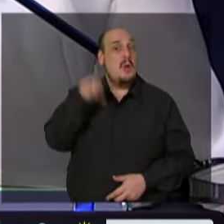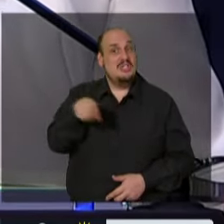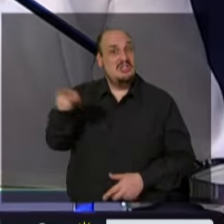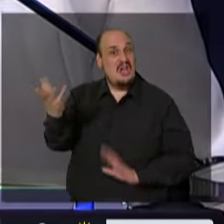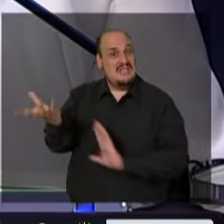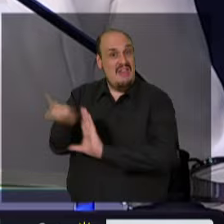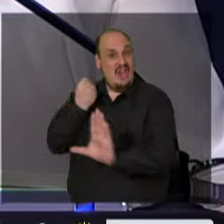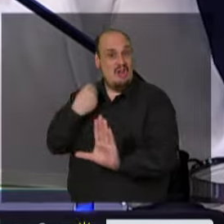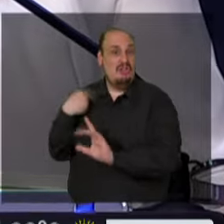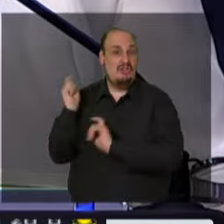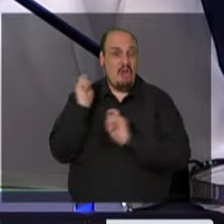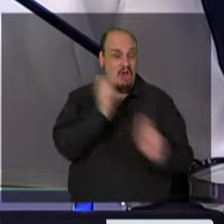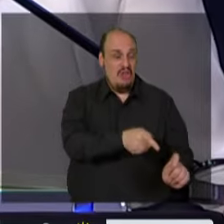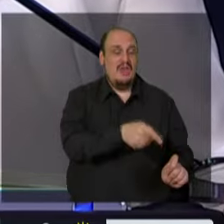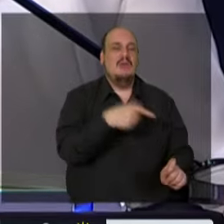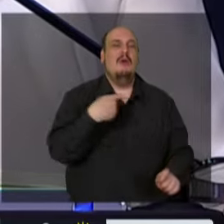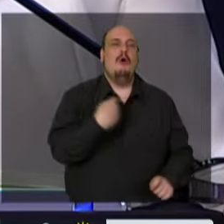descontó.